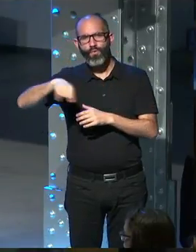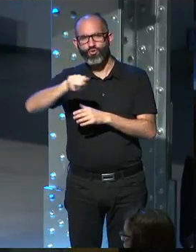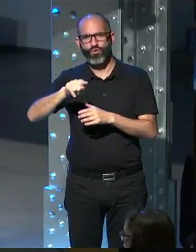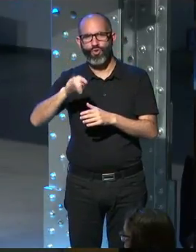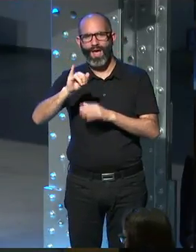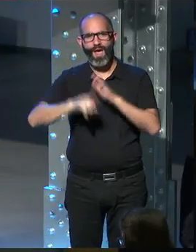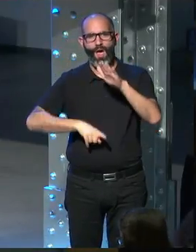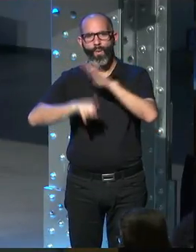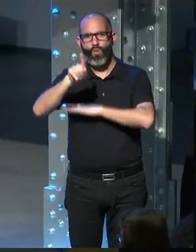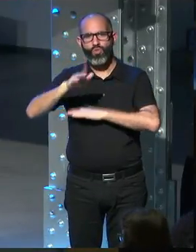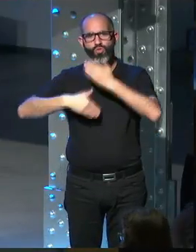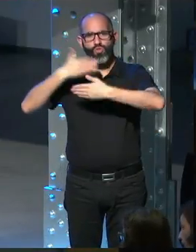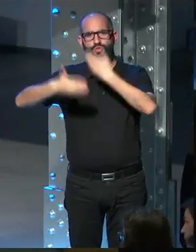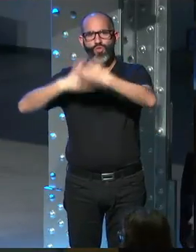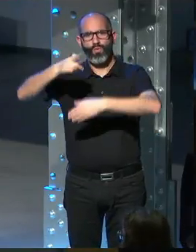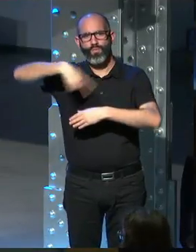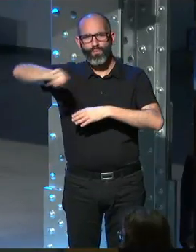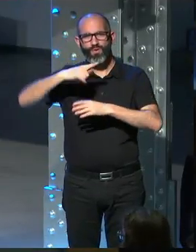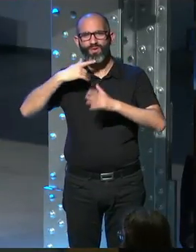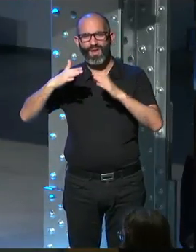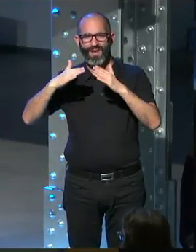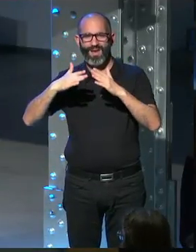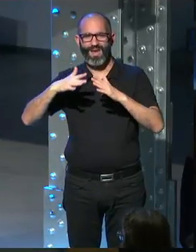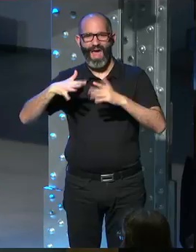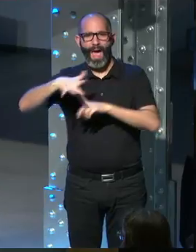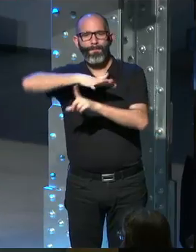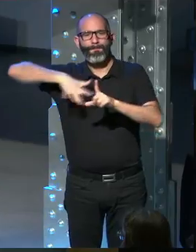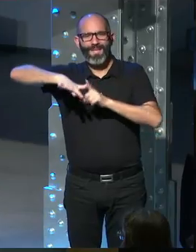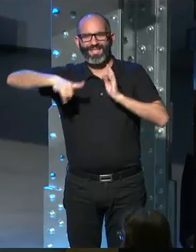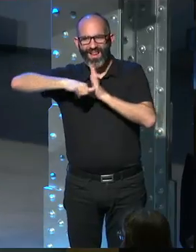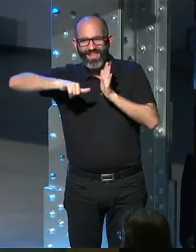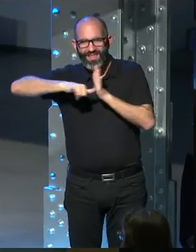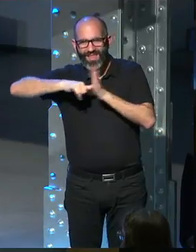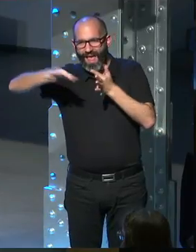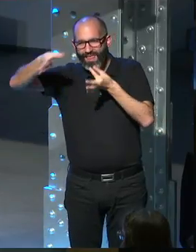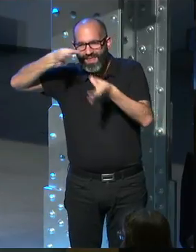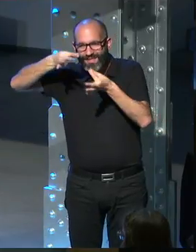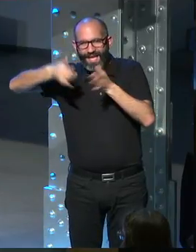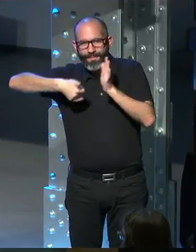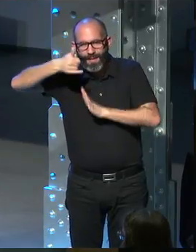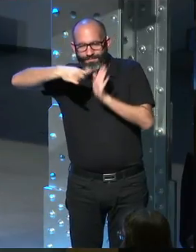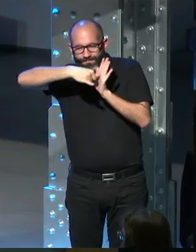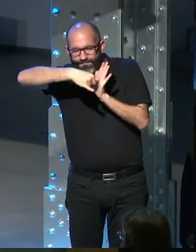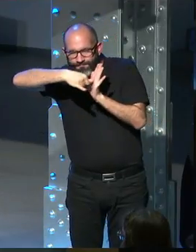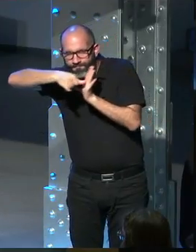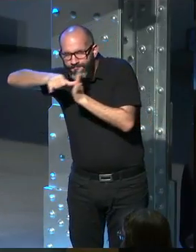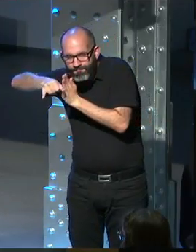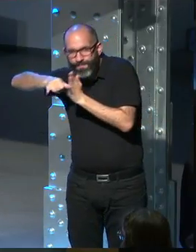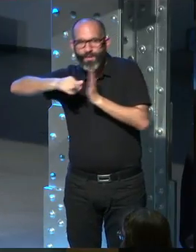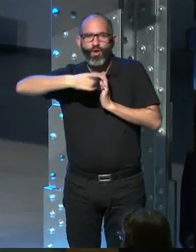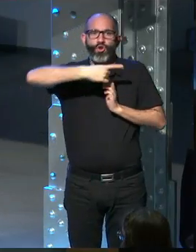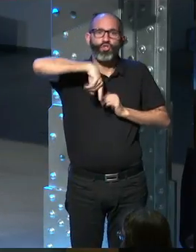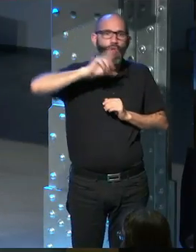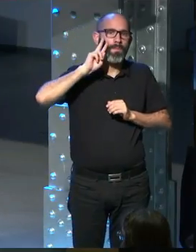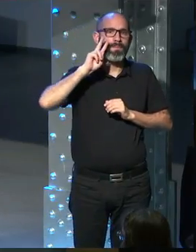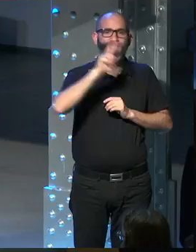la evolución os lleva a estar metidas en un ambiente muy reducido, entonces tenéis que detectar detalle fino, más próximo, y los hombres tenemos una visión periférica